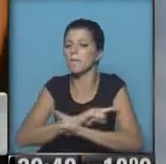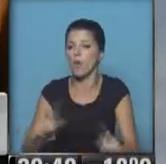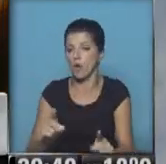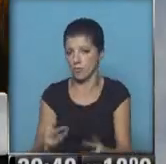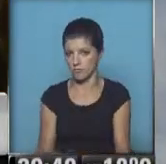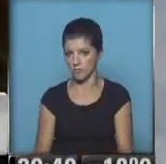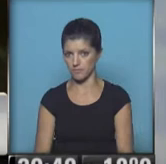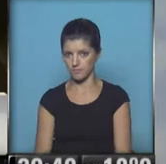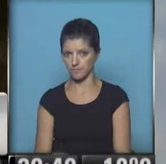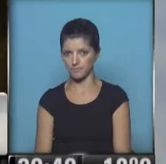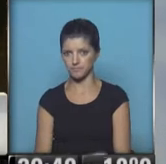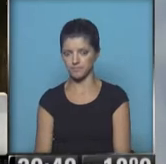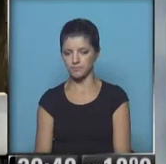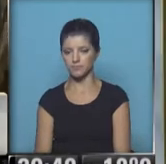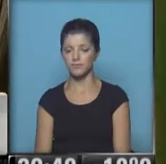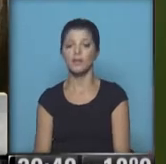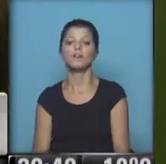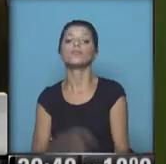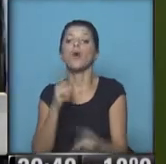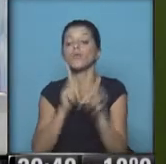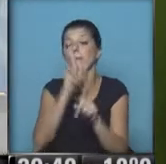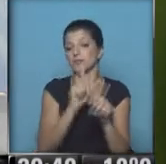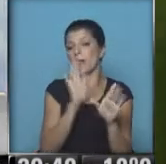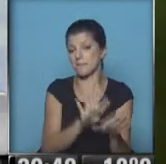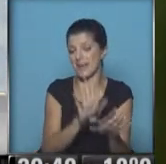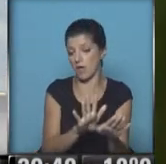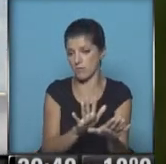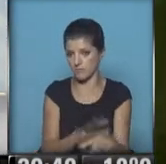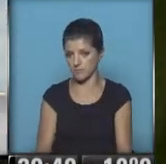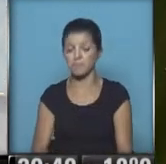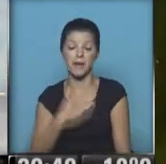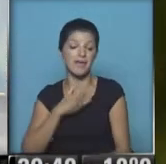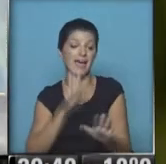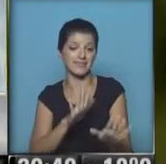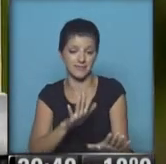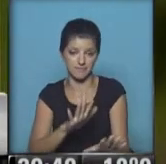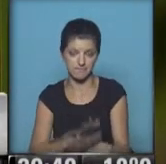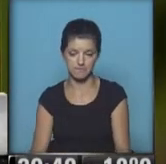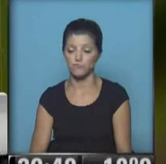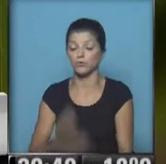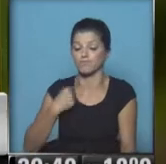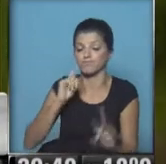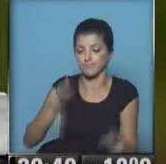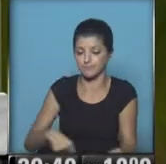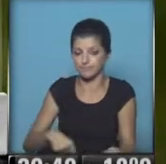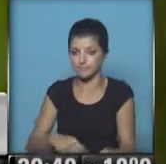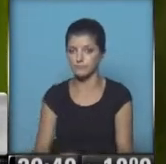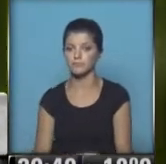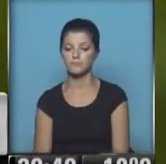fue un descuido y alguien que estaba esperándola. Habitualmente, para mí esa es la hipótesis, no desconozco. ¿Teresa,